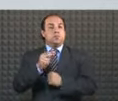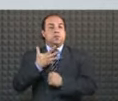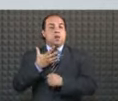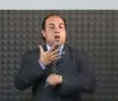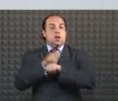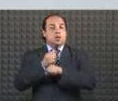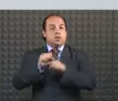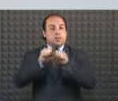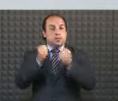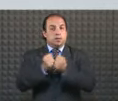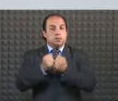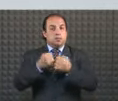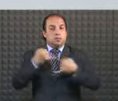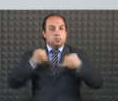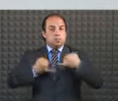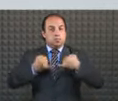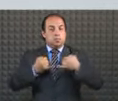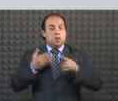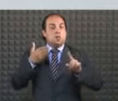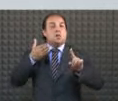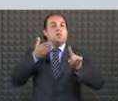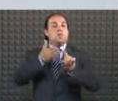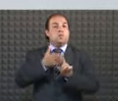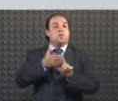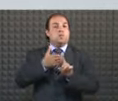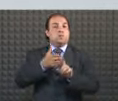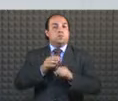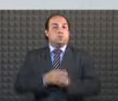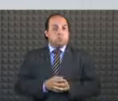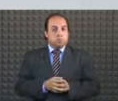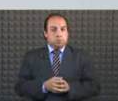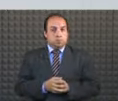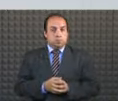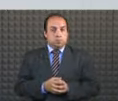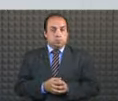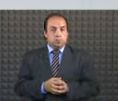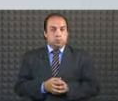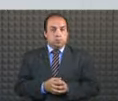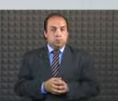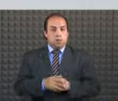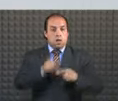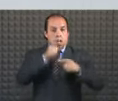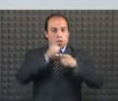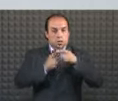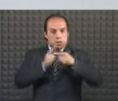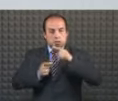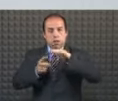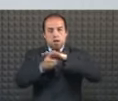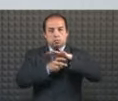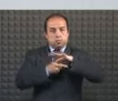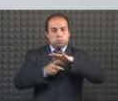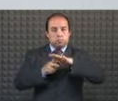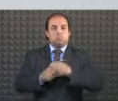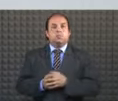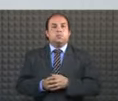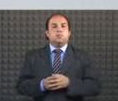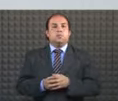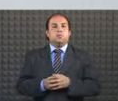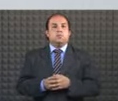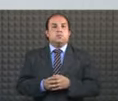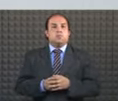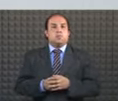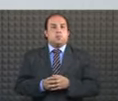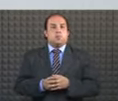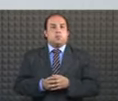judicial para permitir que se vaya erradicando la corrupción en el Poder Judicial. Ese